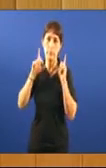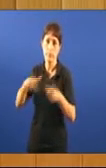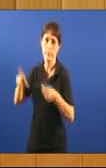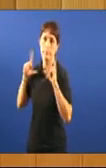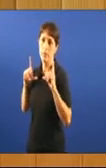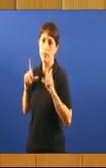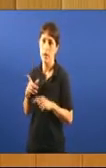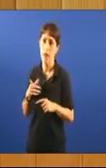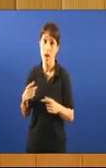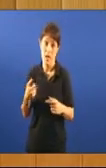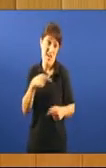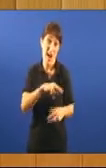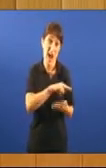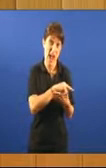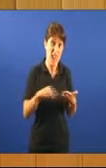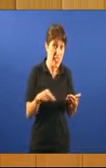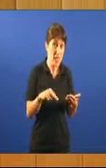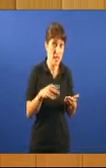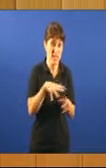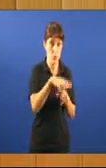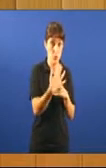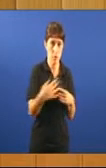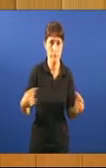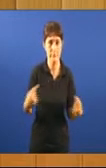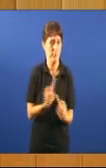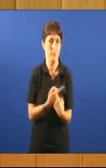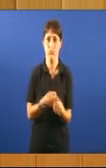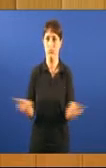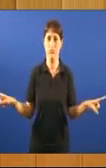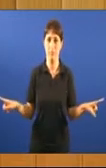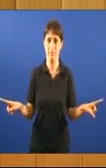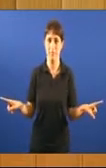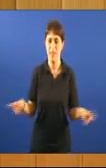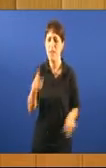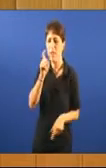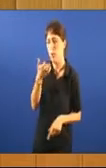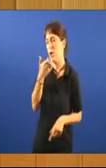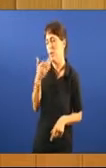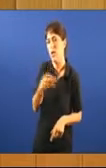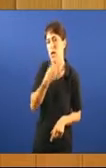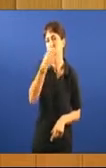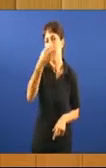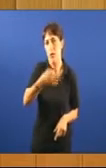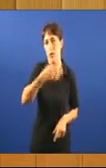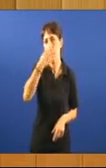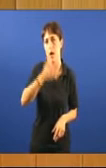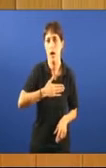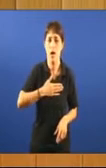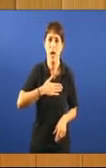que pasa con Galiza. Mire, señor Feijóo, pese a toda a retórica de galeguidade coa que